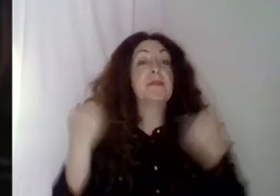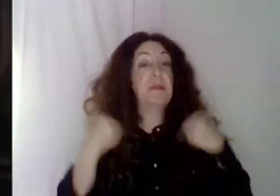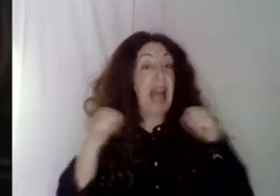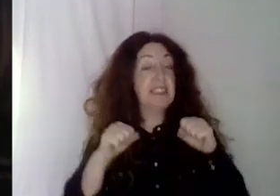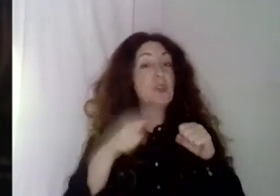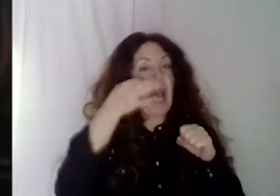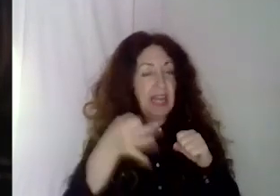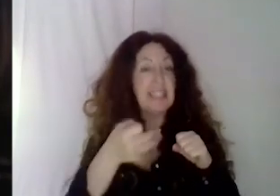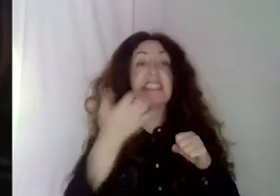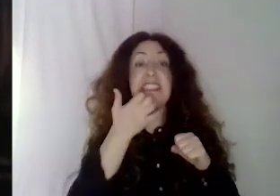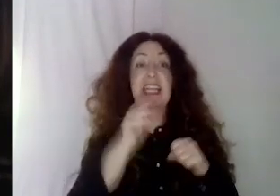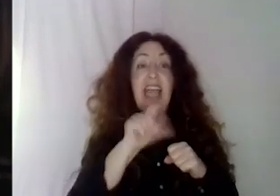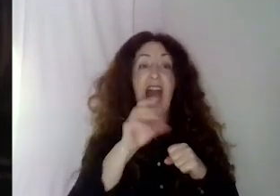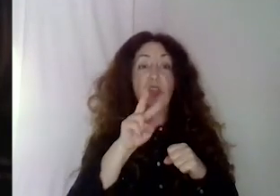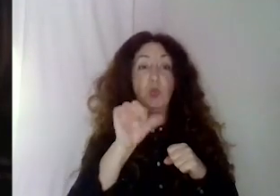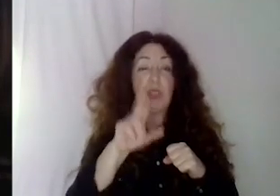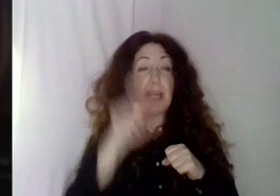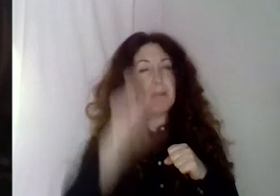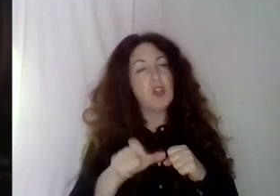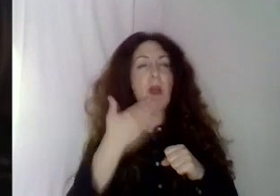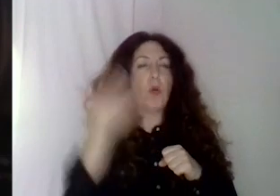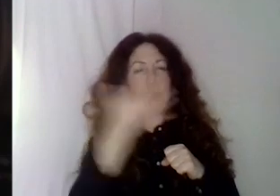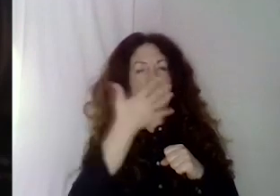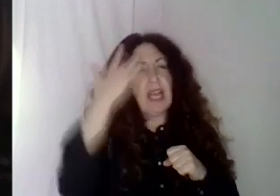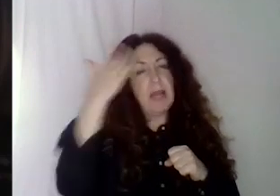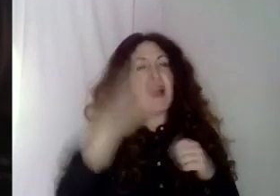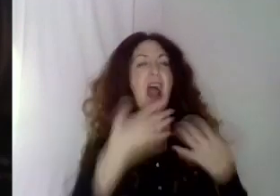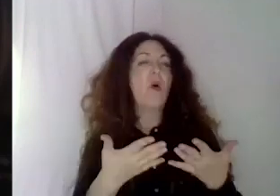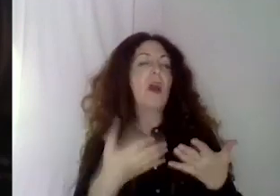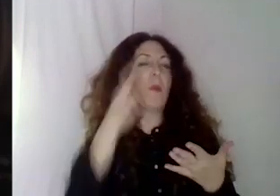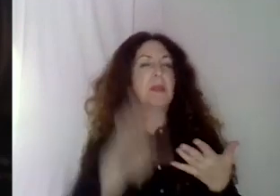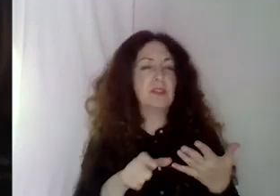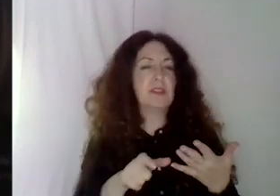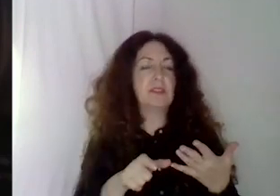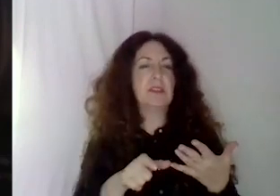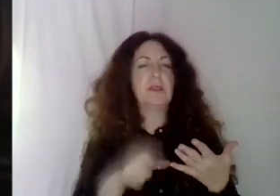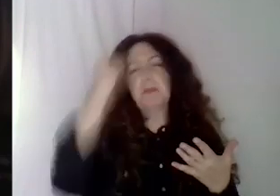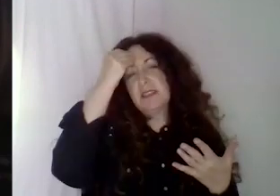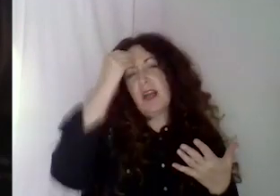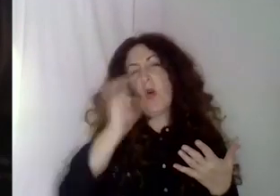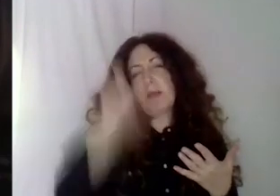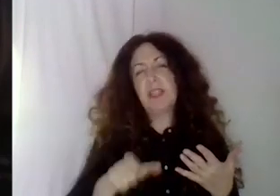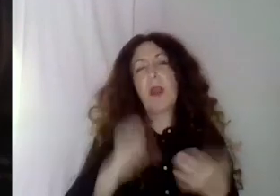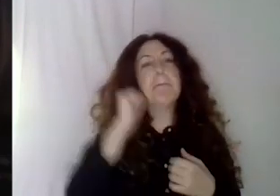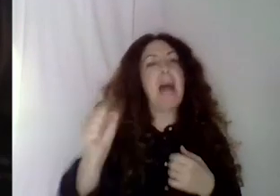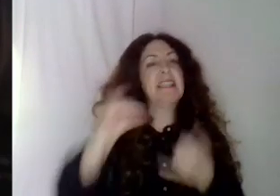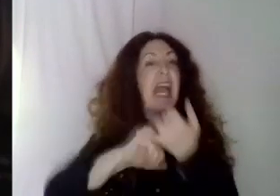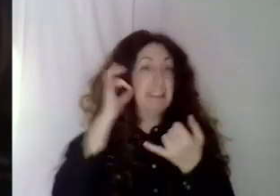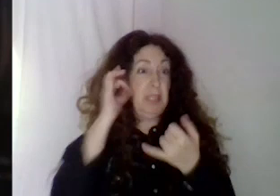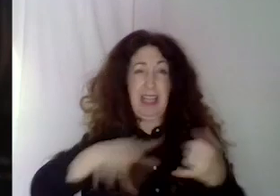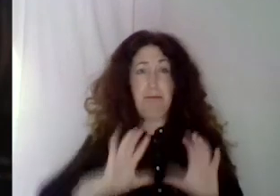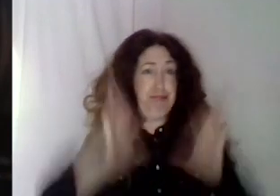y atrapado por Michel Foucault, que había sido el genuino individuo que había hecho el